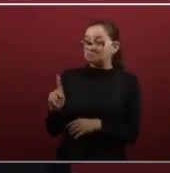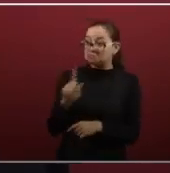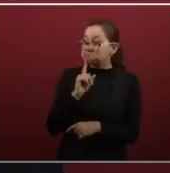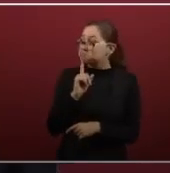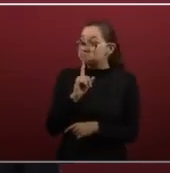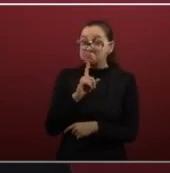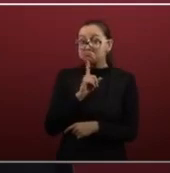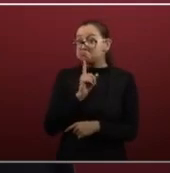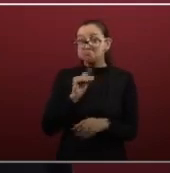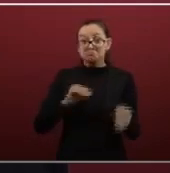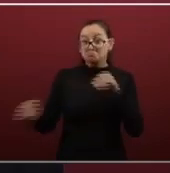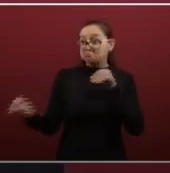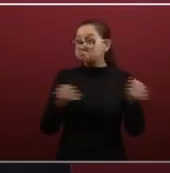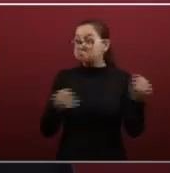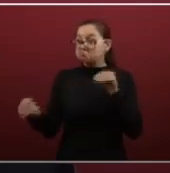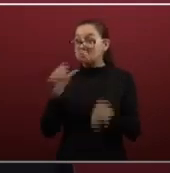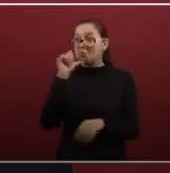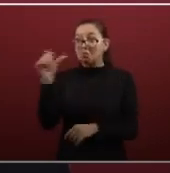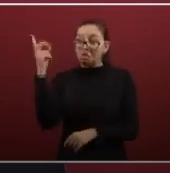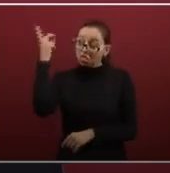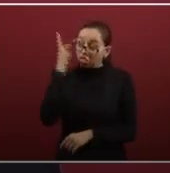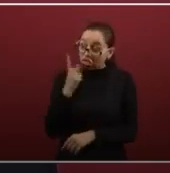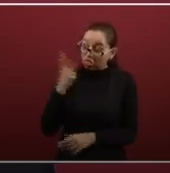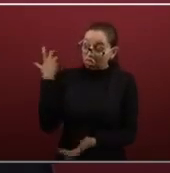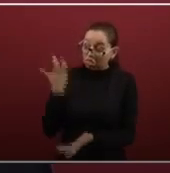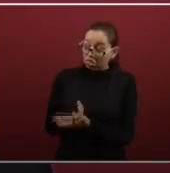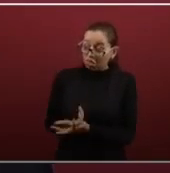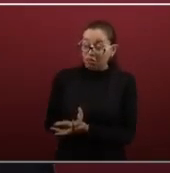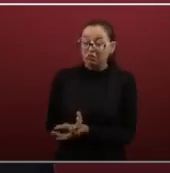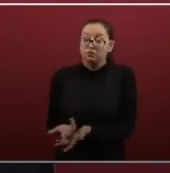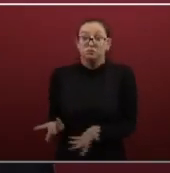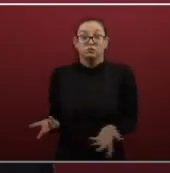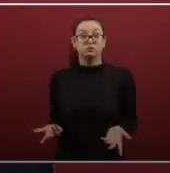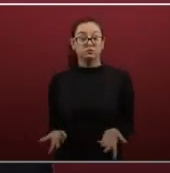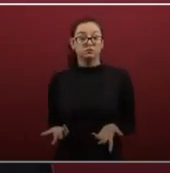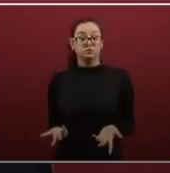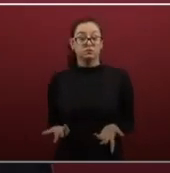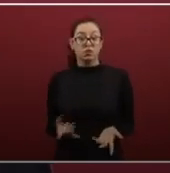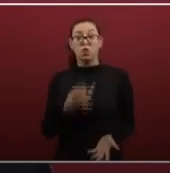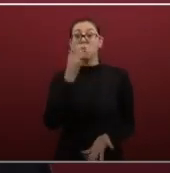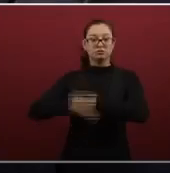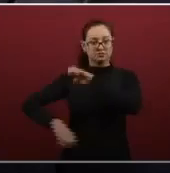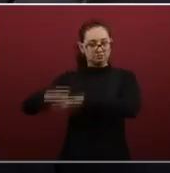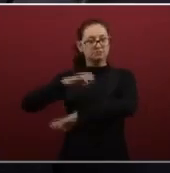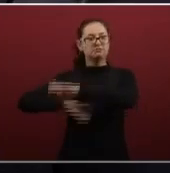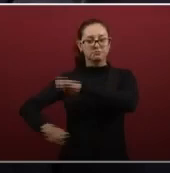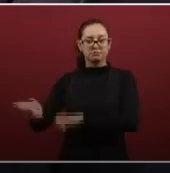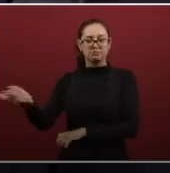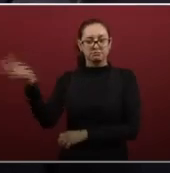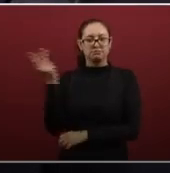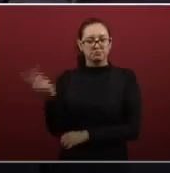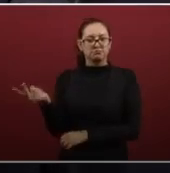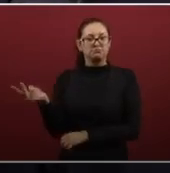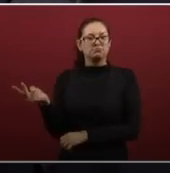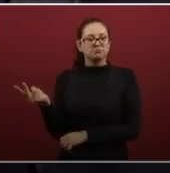solo tengo información de dos empresas una